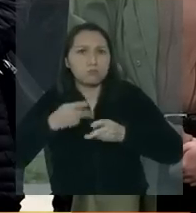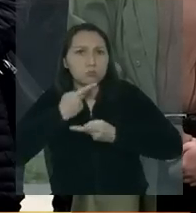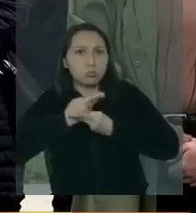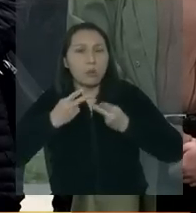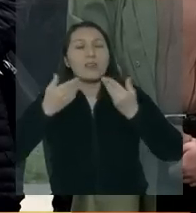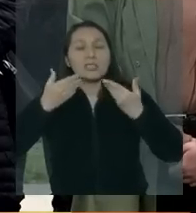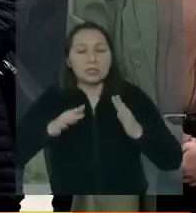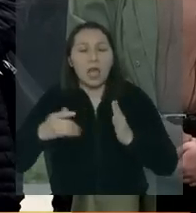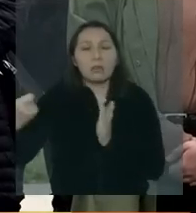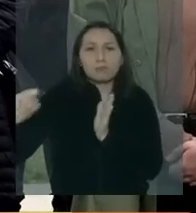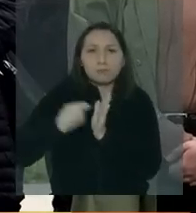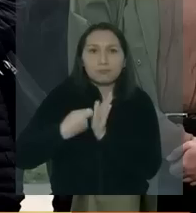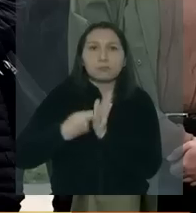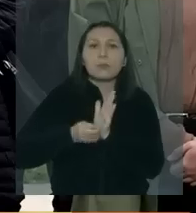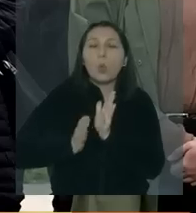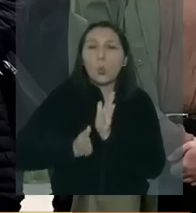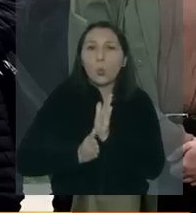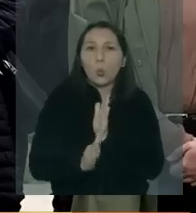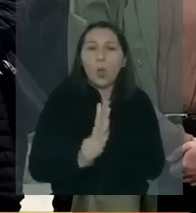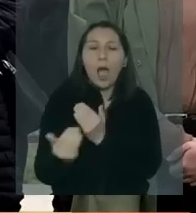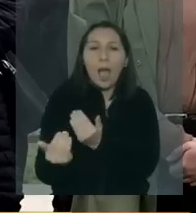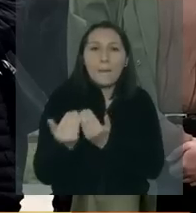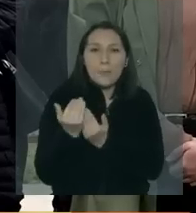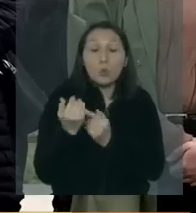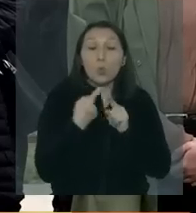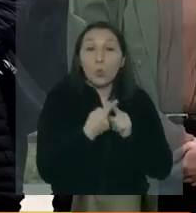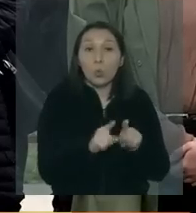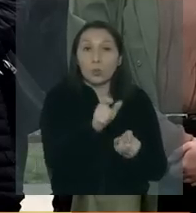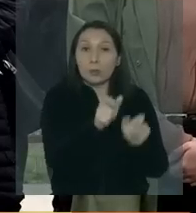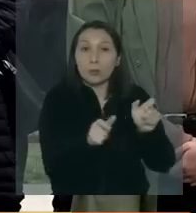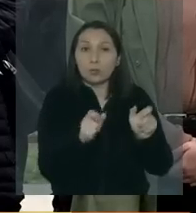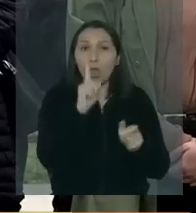están recibiendo regularmente apoyo, y otros